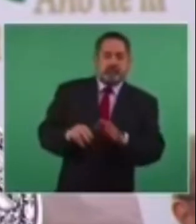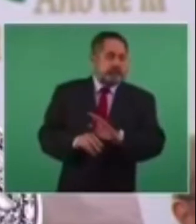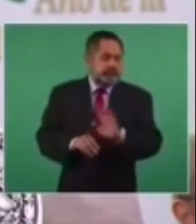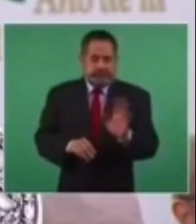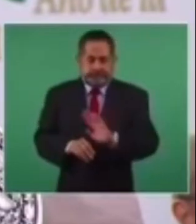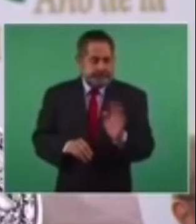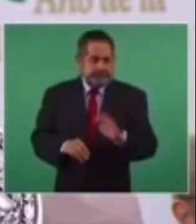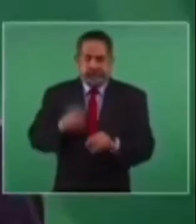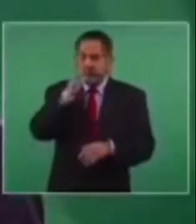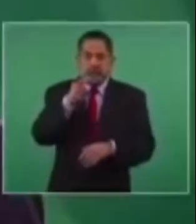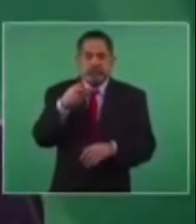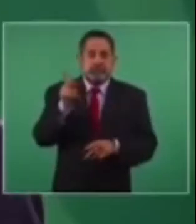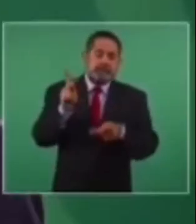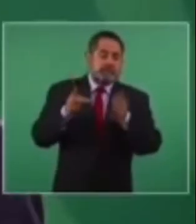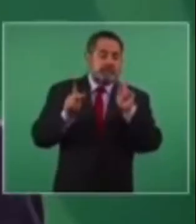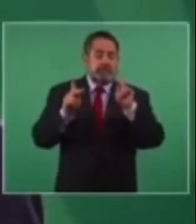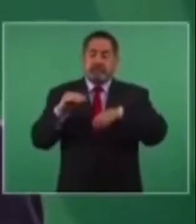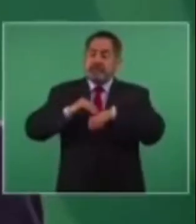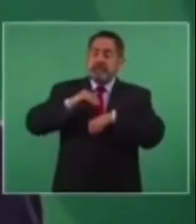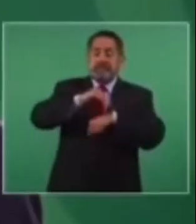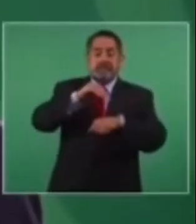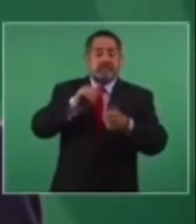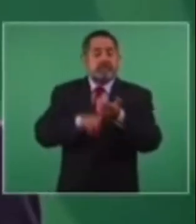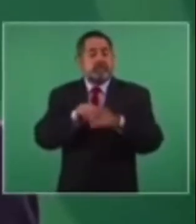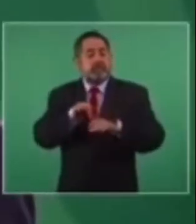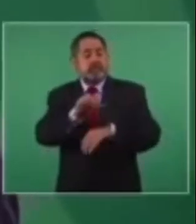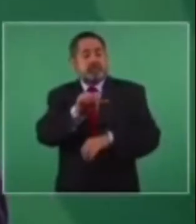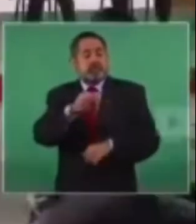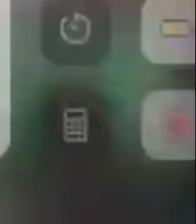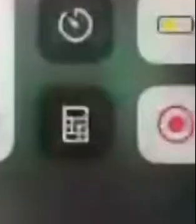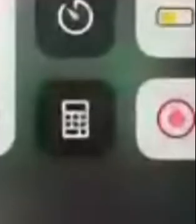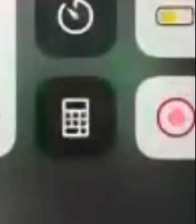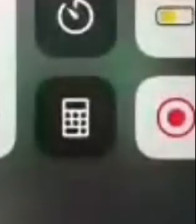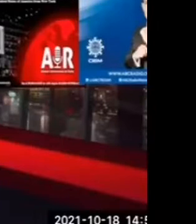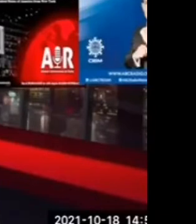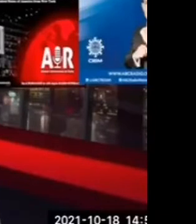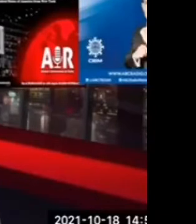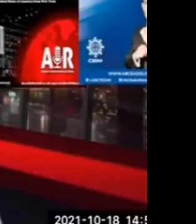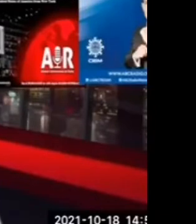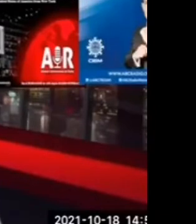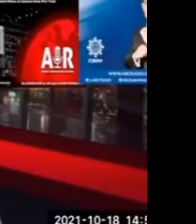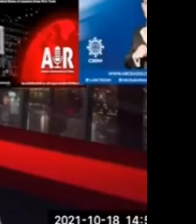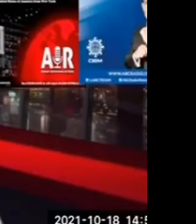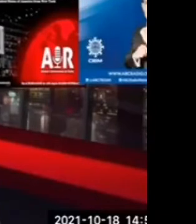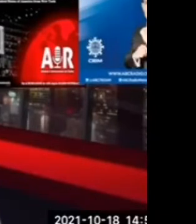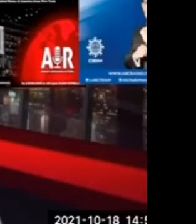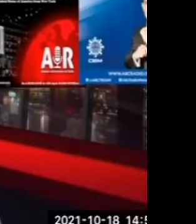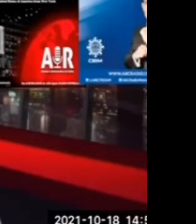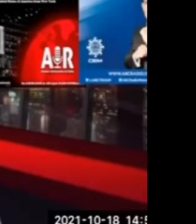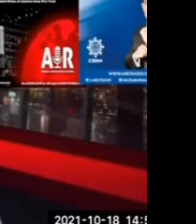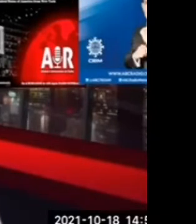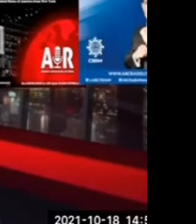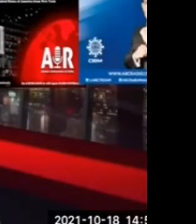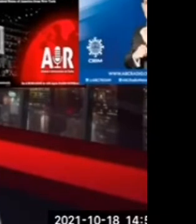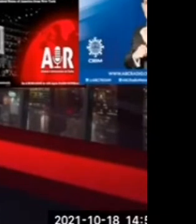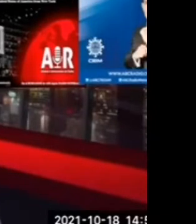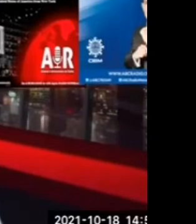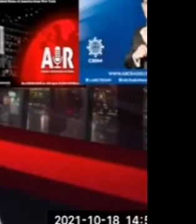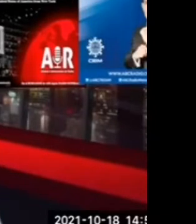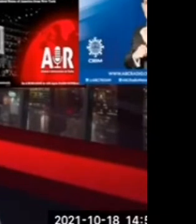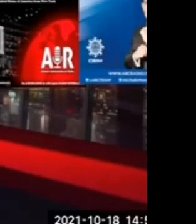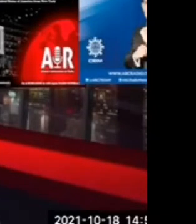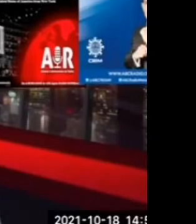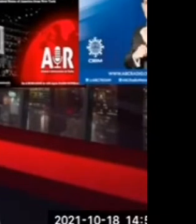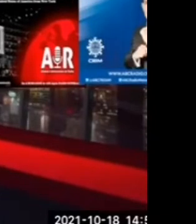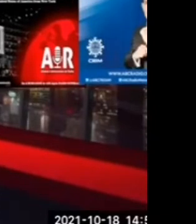otro requisito de salud en ese sentido. Mis estimados amigos, amigas, periodistas de